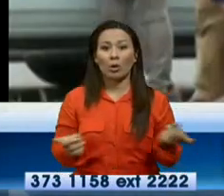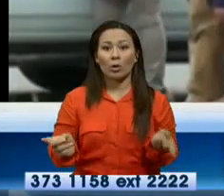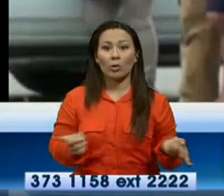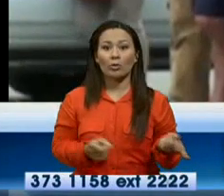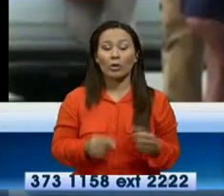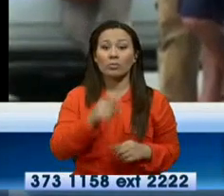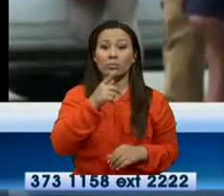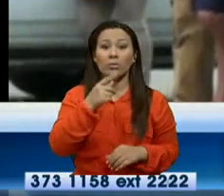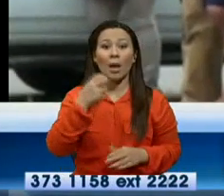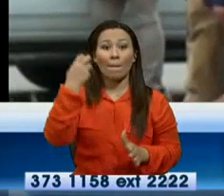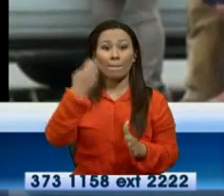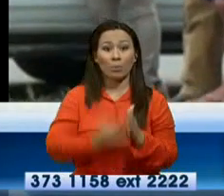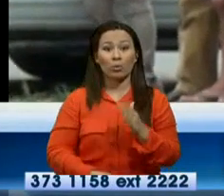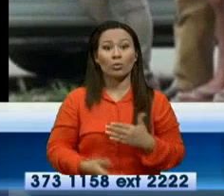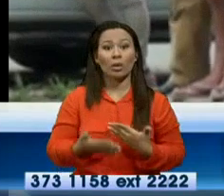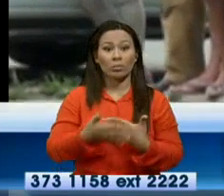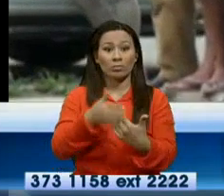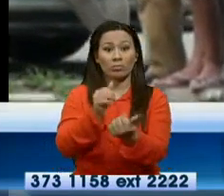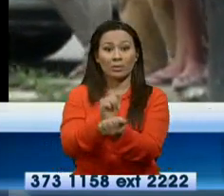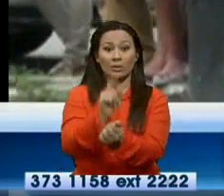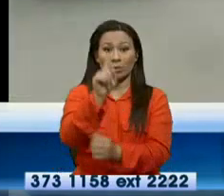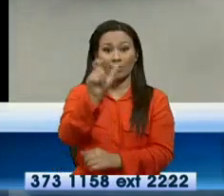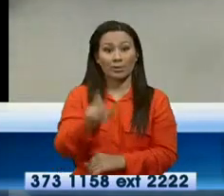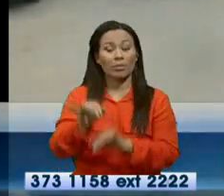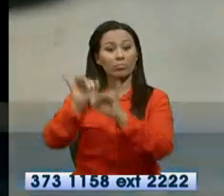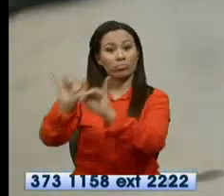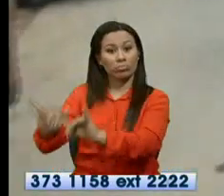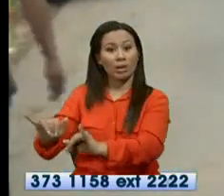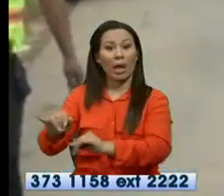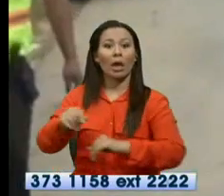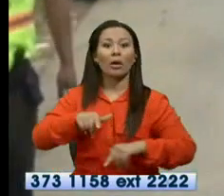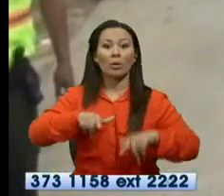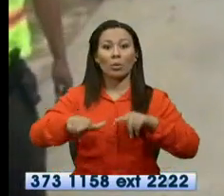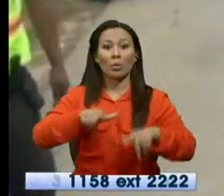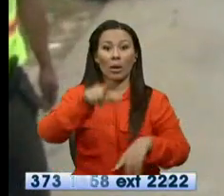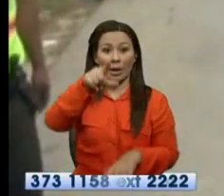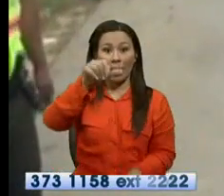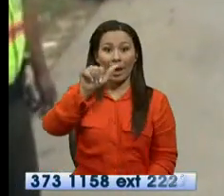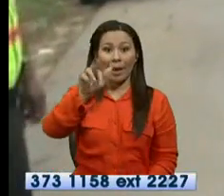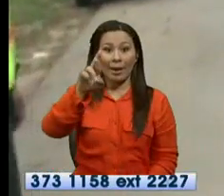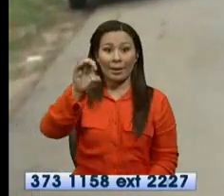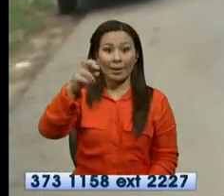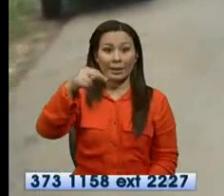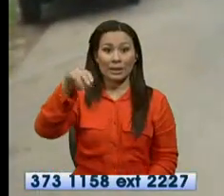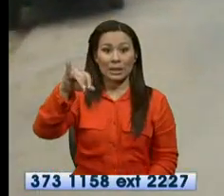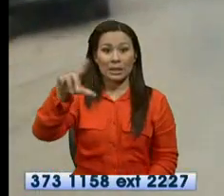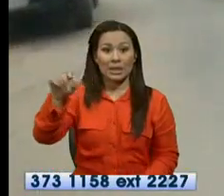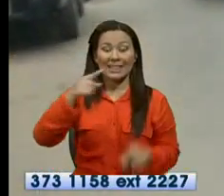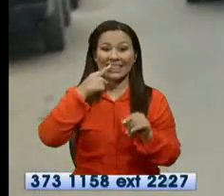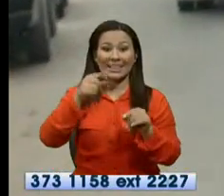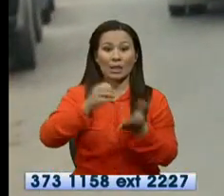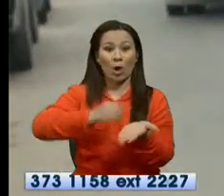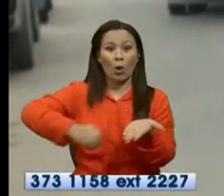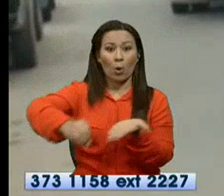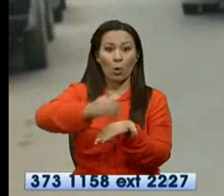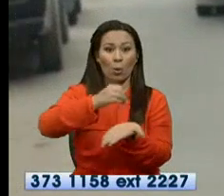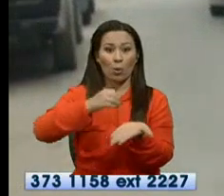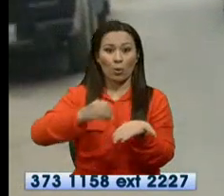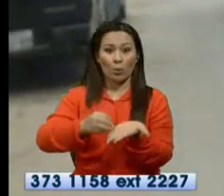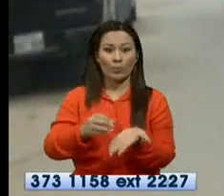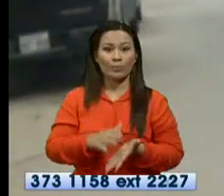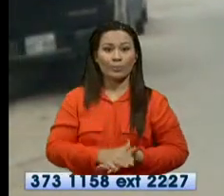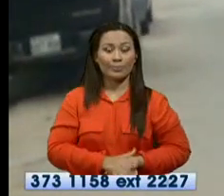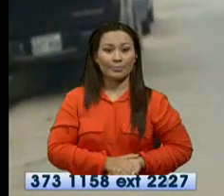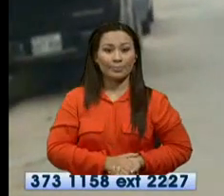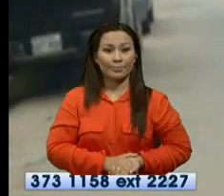fue sancionado con una pena privativa de libertad. Desde Arenillas, provincia de El Oro, informó Karina Valdivieso.